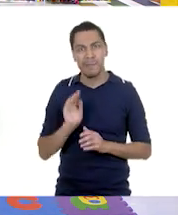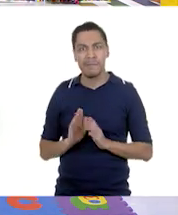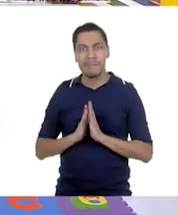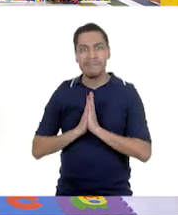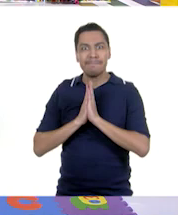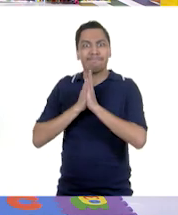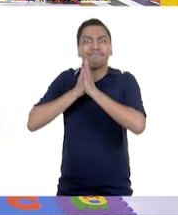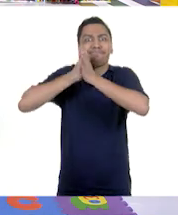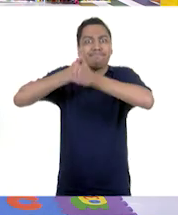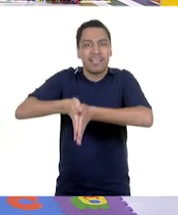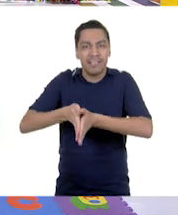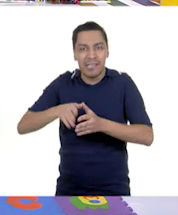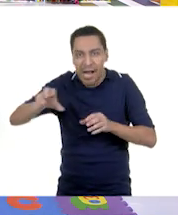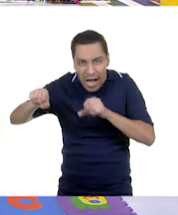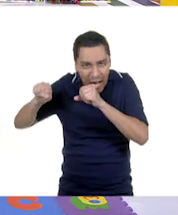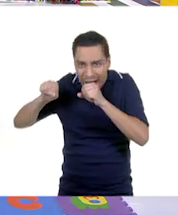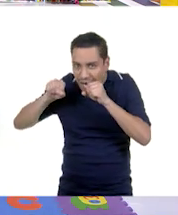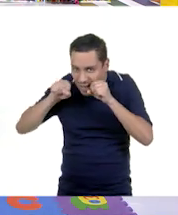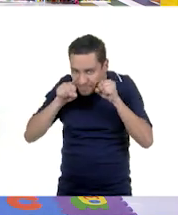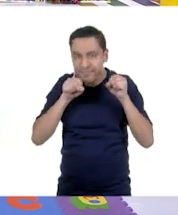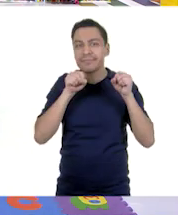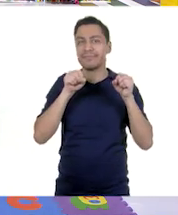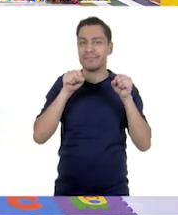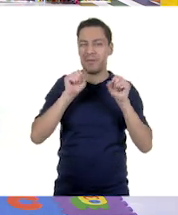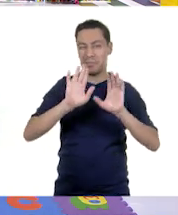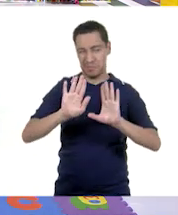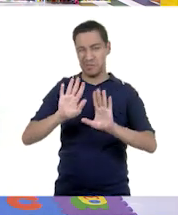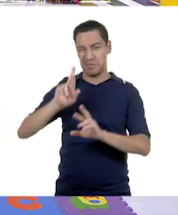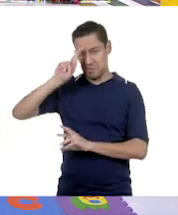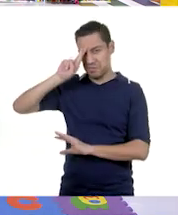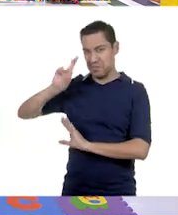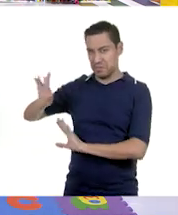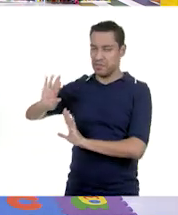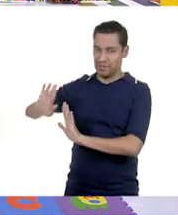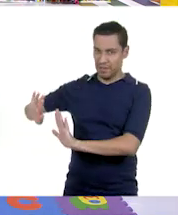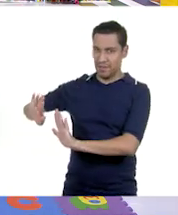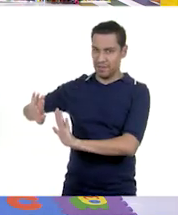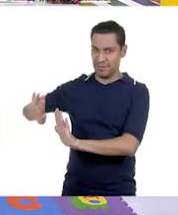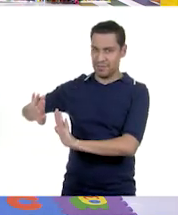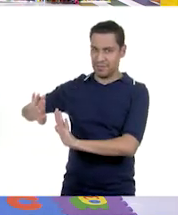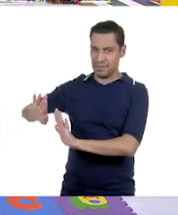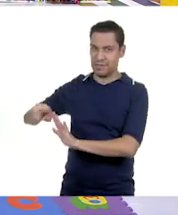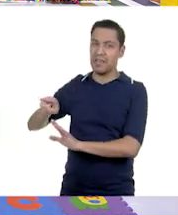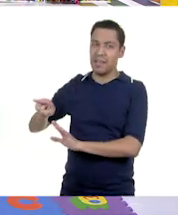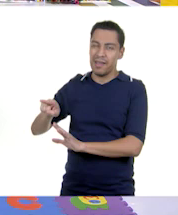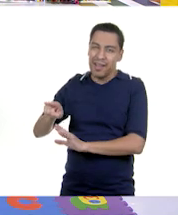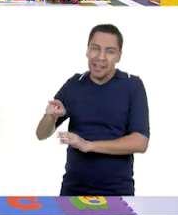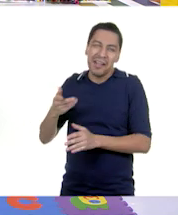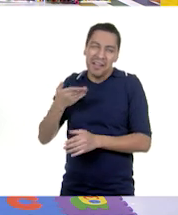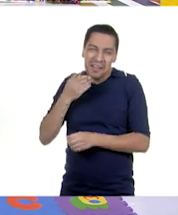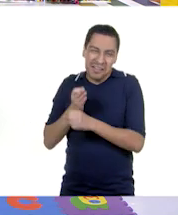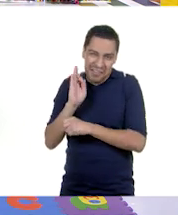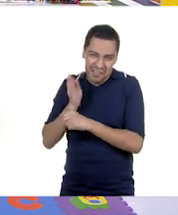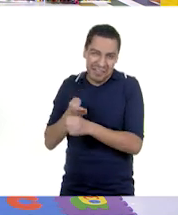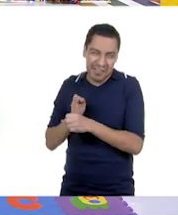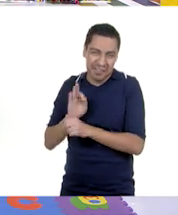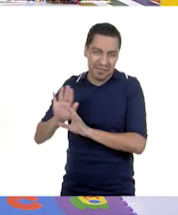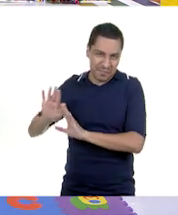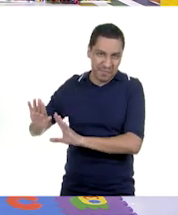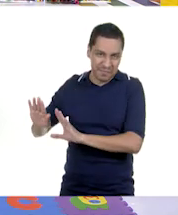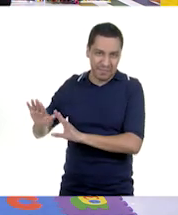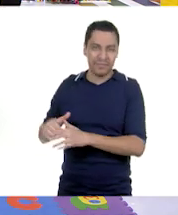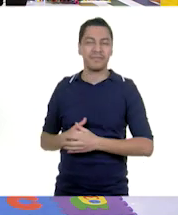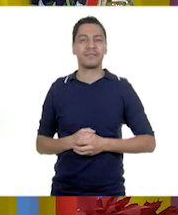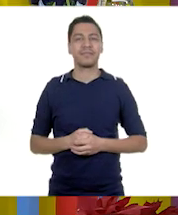brincarle encima y comérmelo rápidamente, pero lo voy a respetar y lo voy a dejar ahí porque es simpático. Te cayó muy bien,